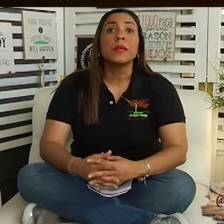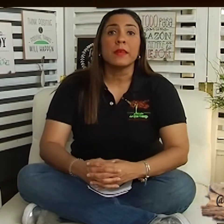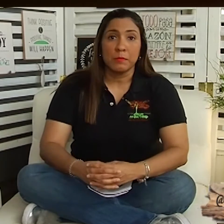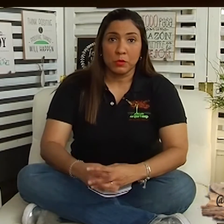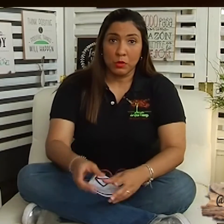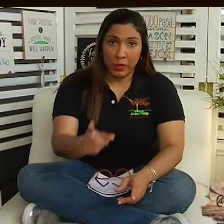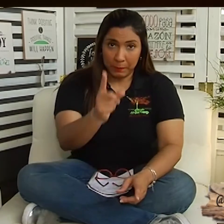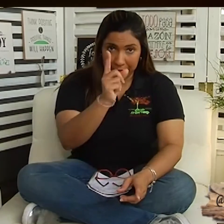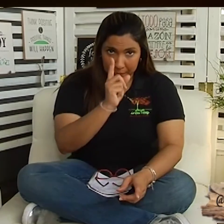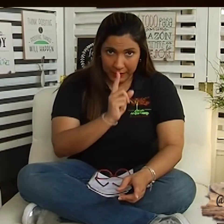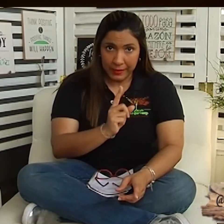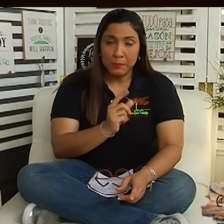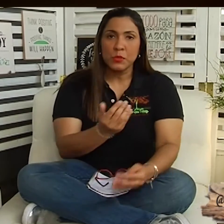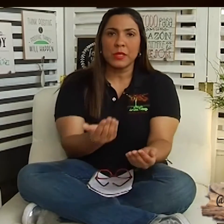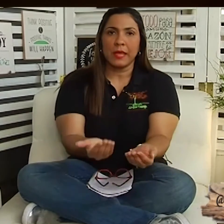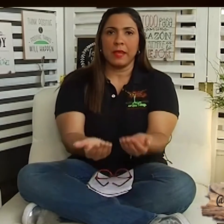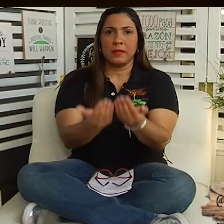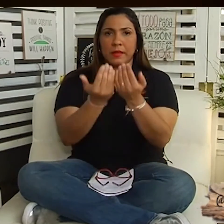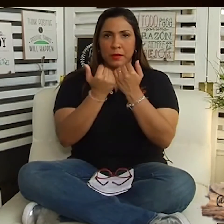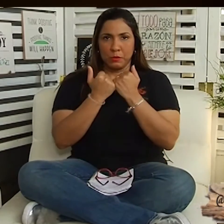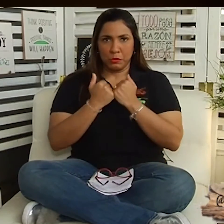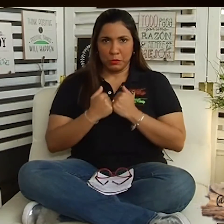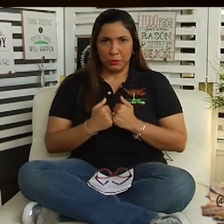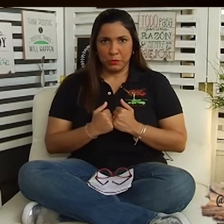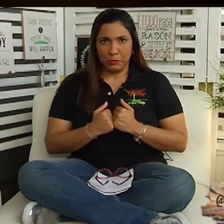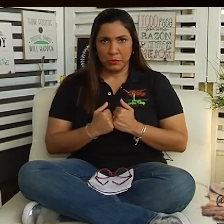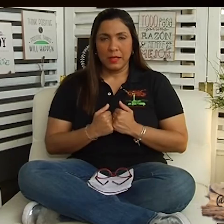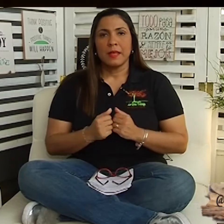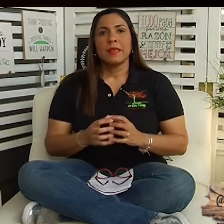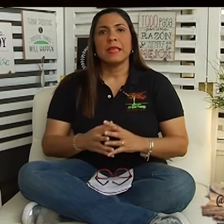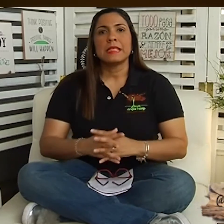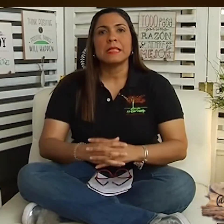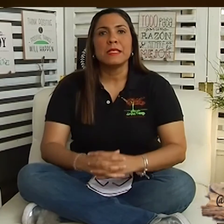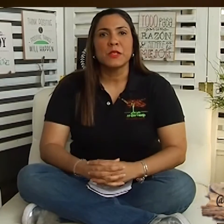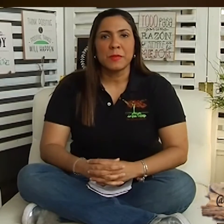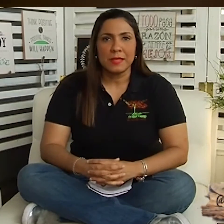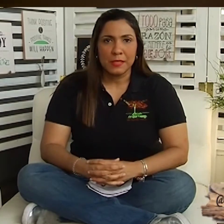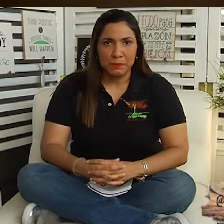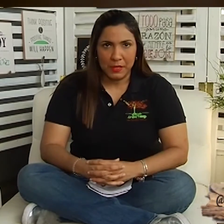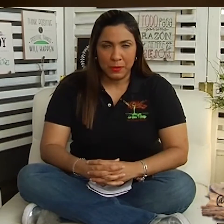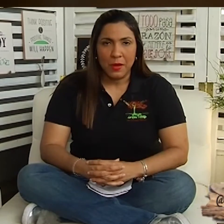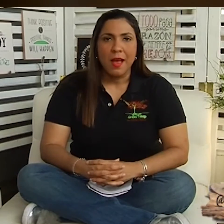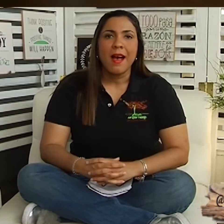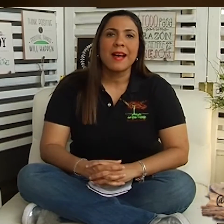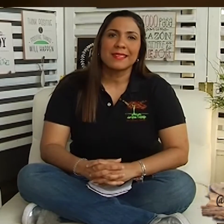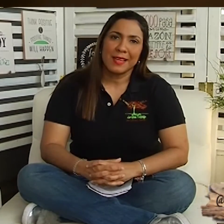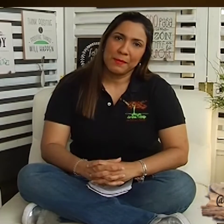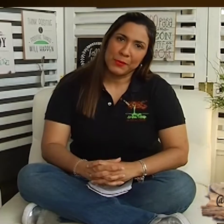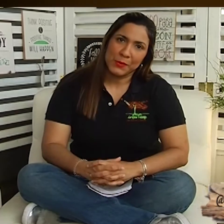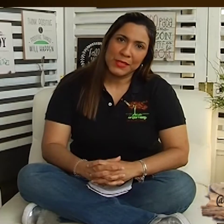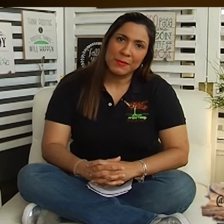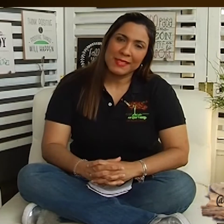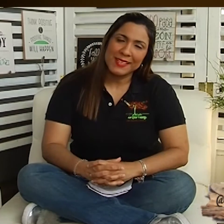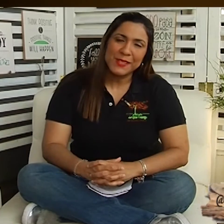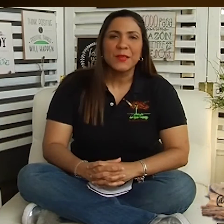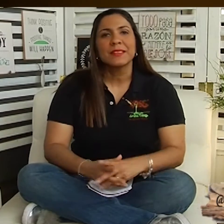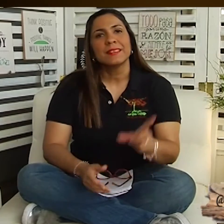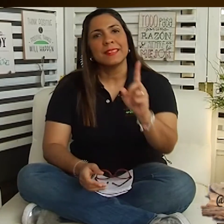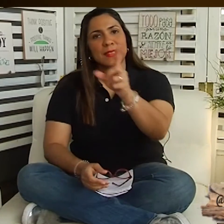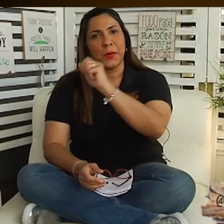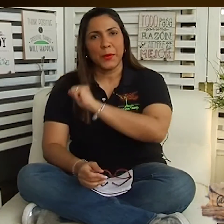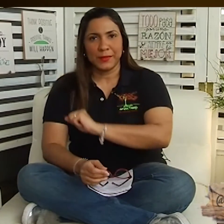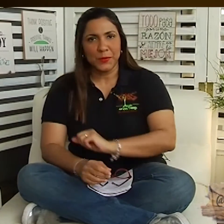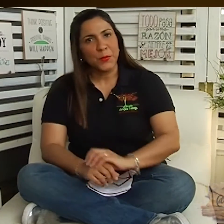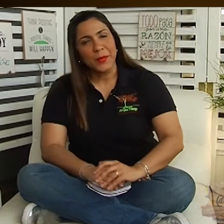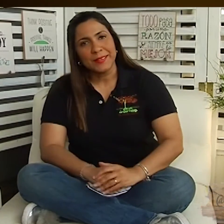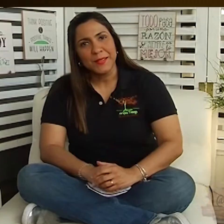y cuidemos lo que permitimos que entre a nosotros. Y así yo me despido. Hasta la próxima sección